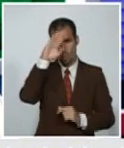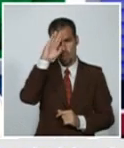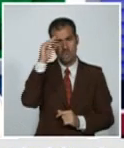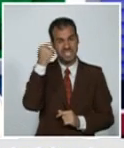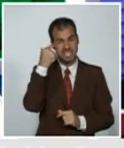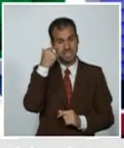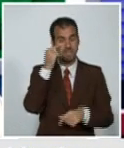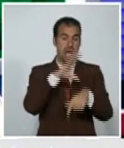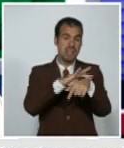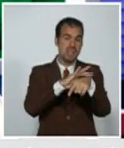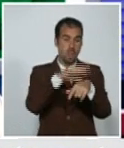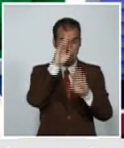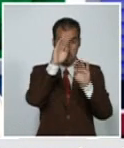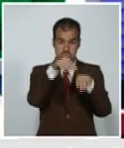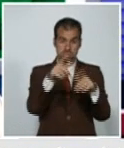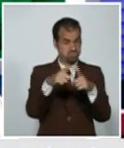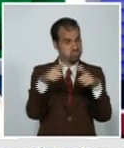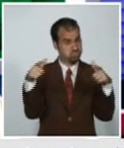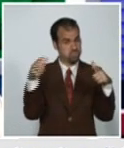pacientes ingresados,